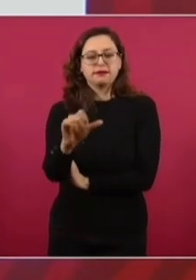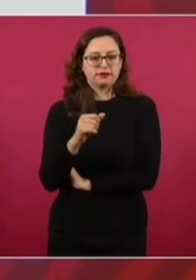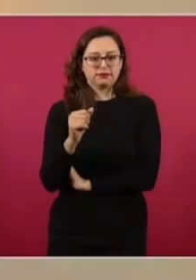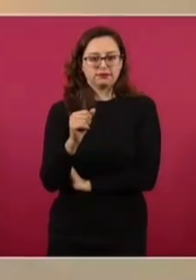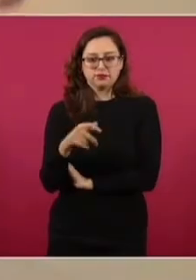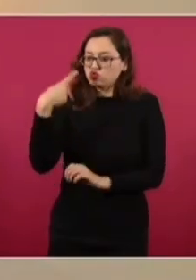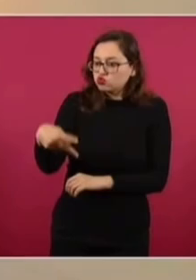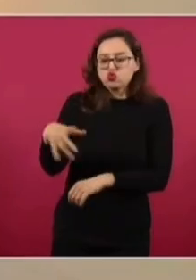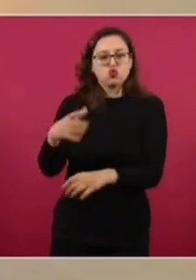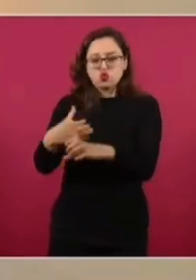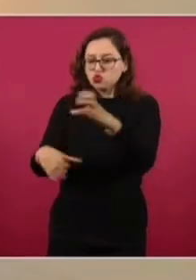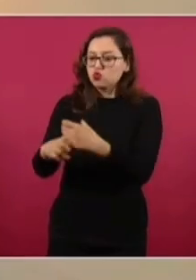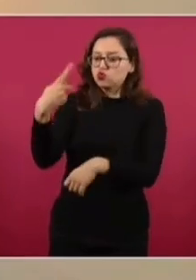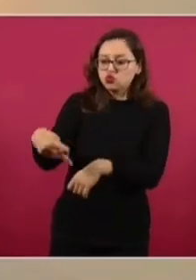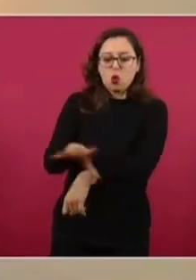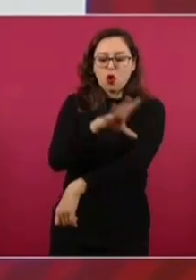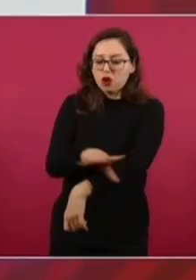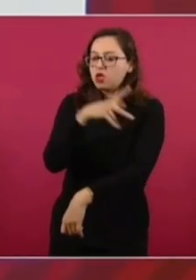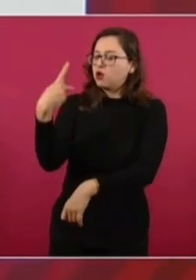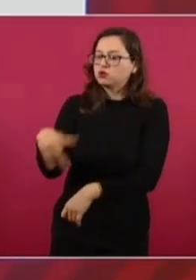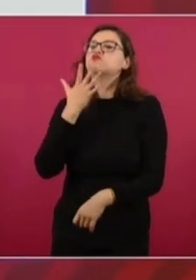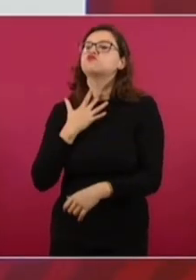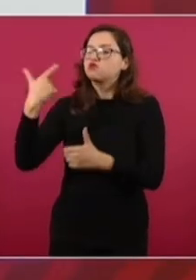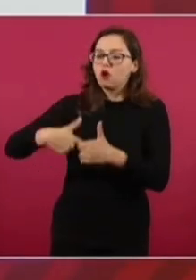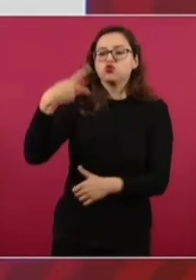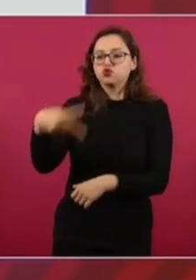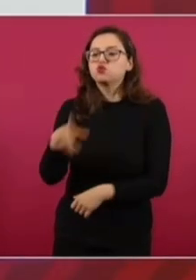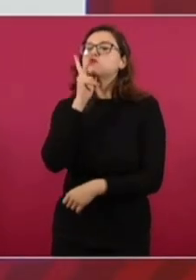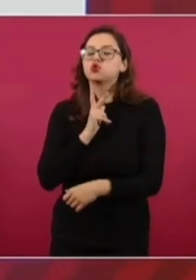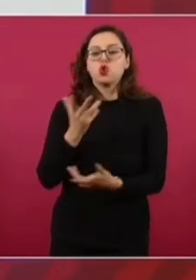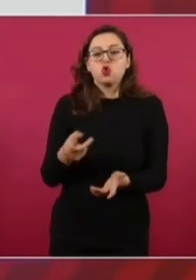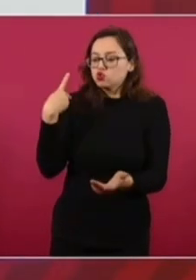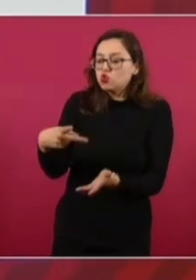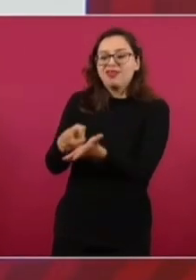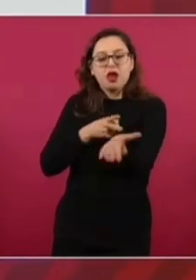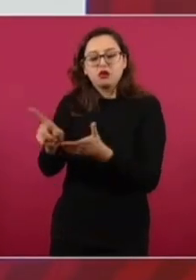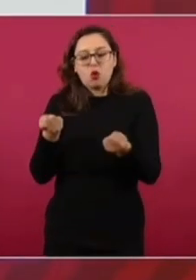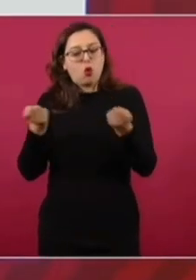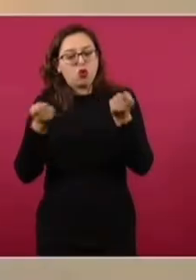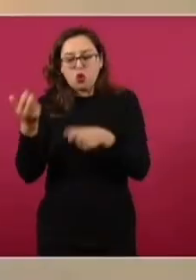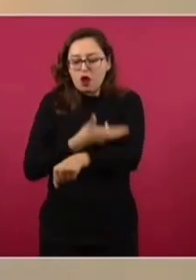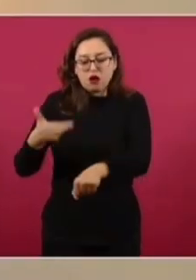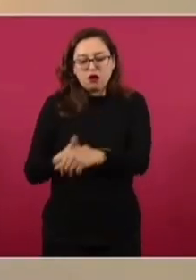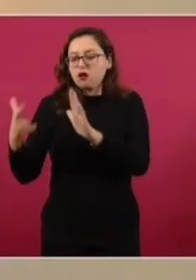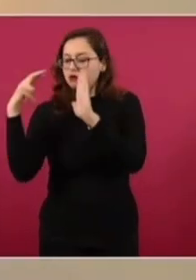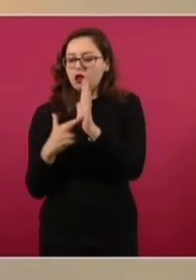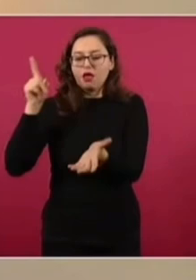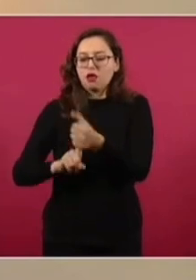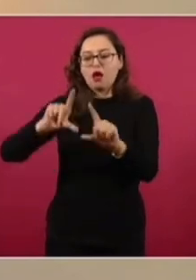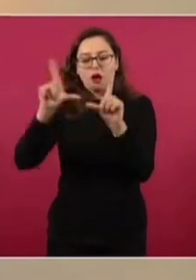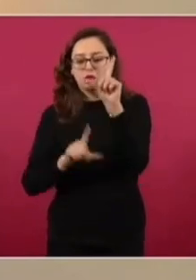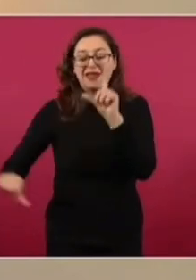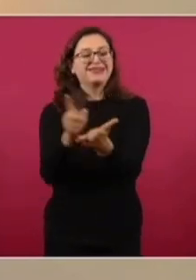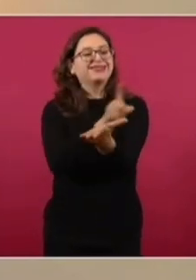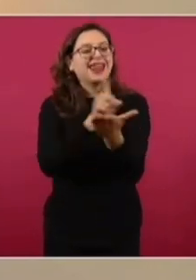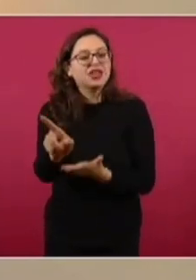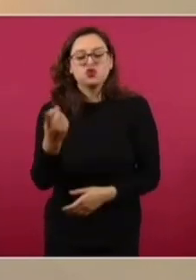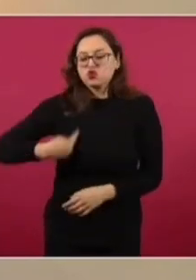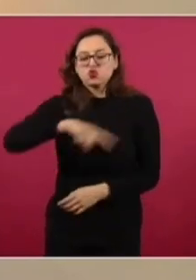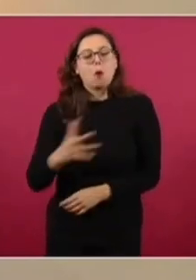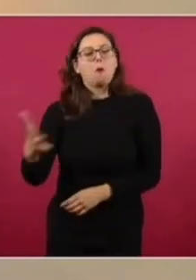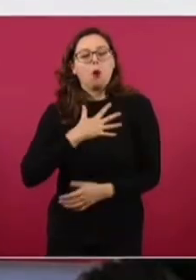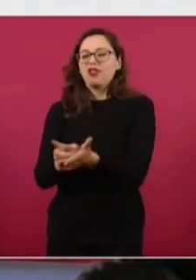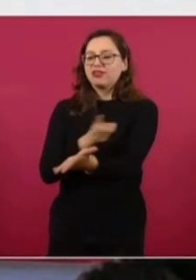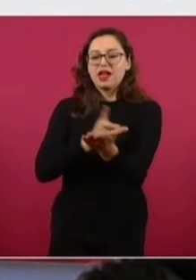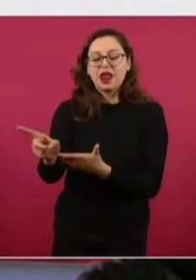soberano a regular. Nosotros tenemos derecho a regular con respecto a